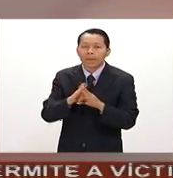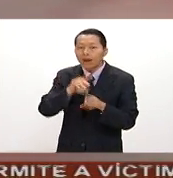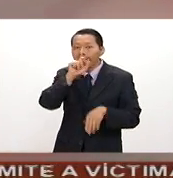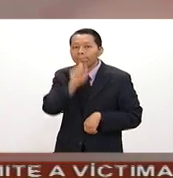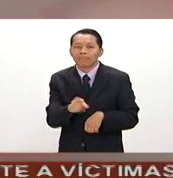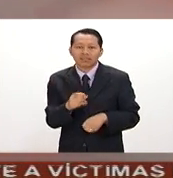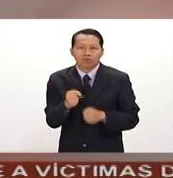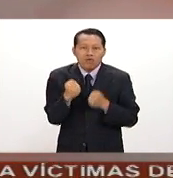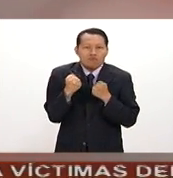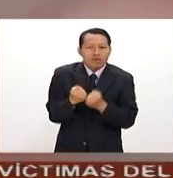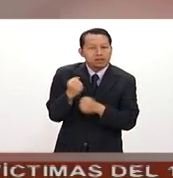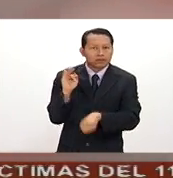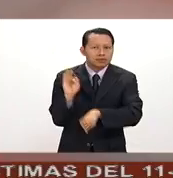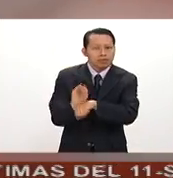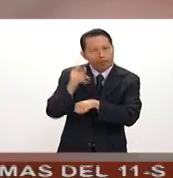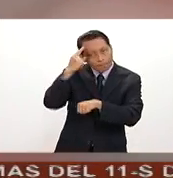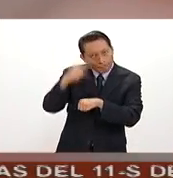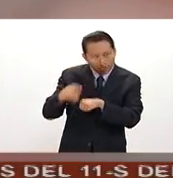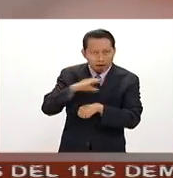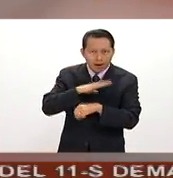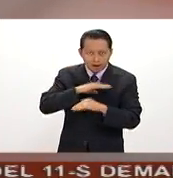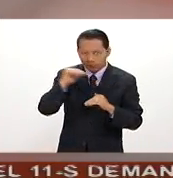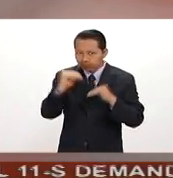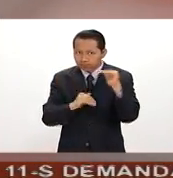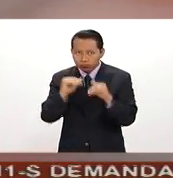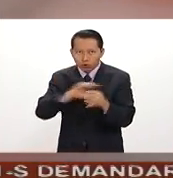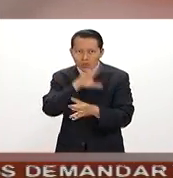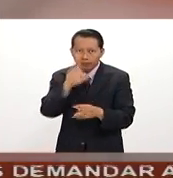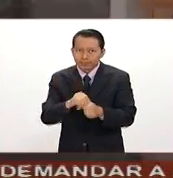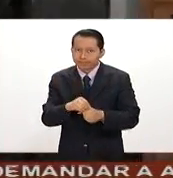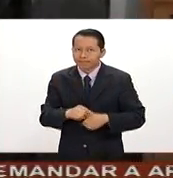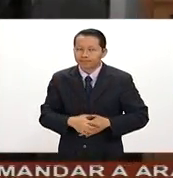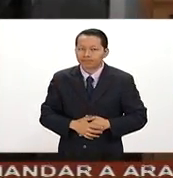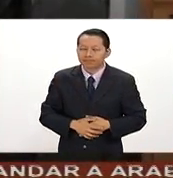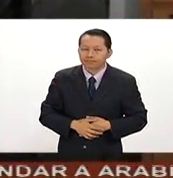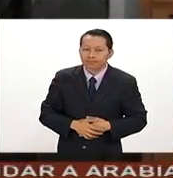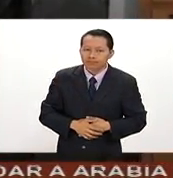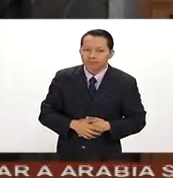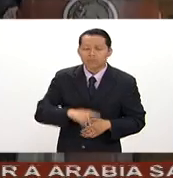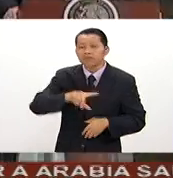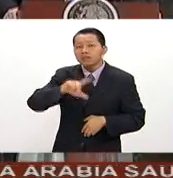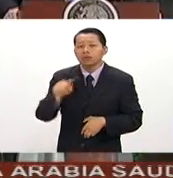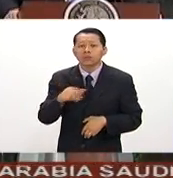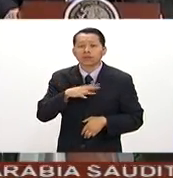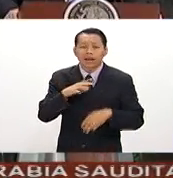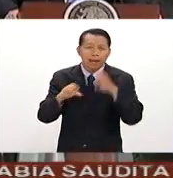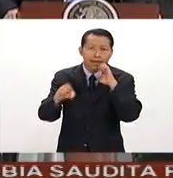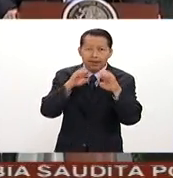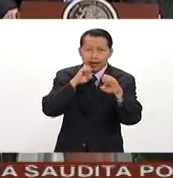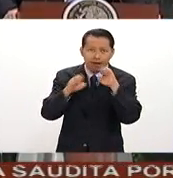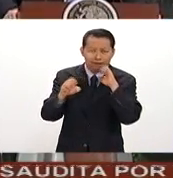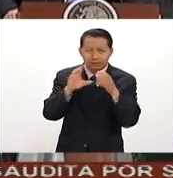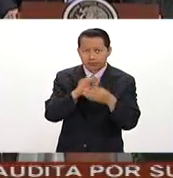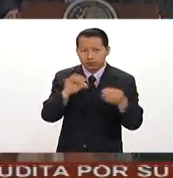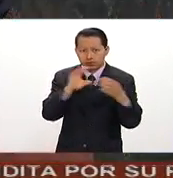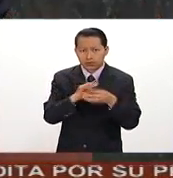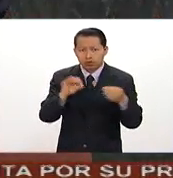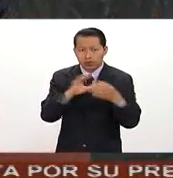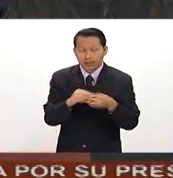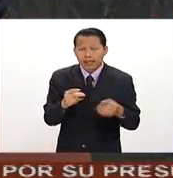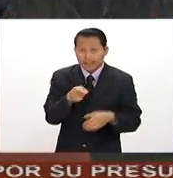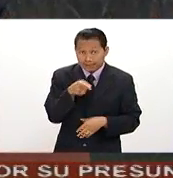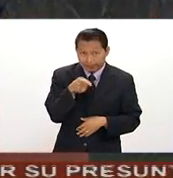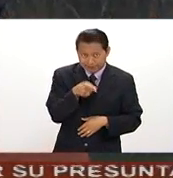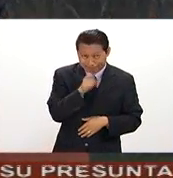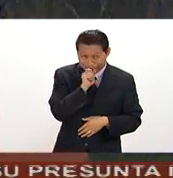para negociar las ventajas que obtenemos si lo hacemos hoy como bloque. Más tarde en la entrevista aseguró que no estuvo